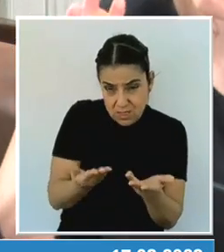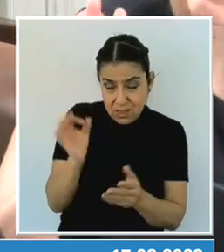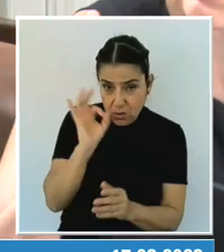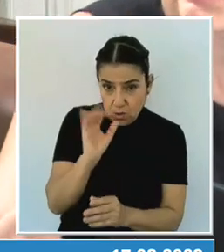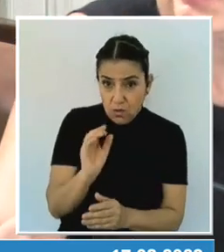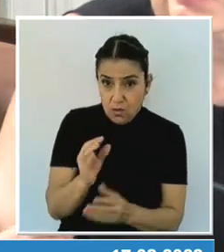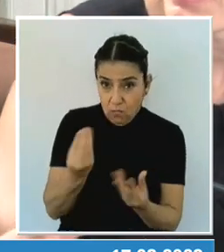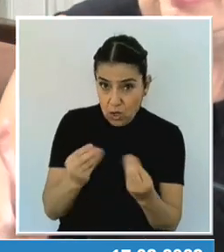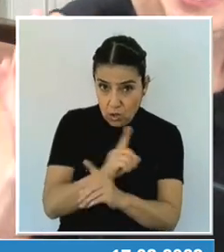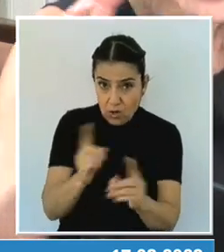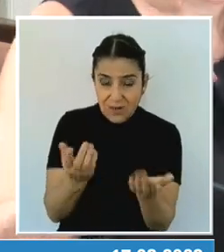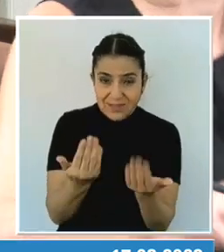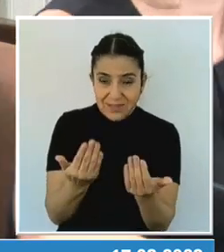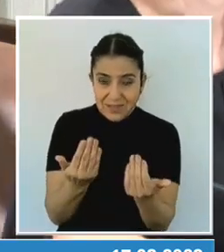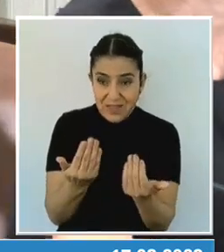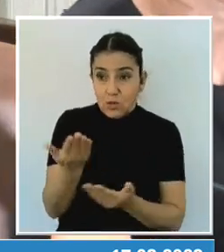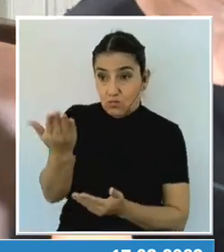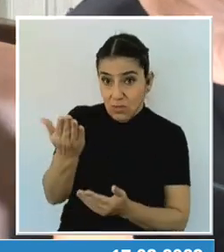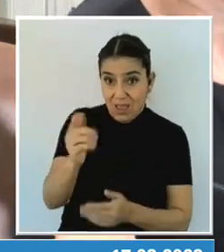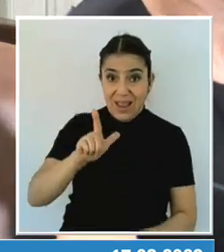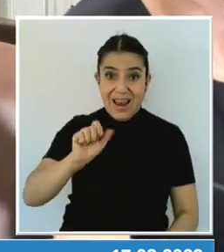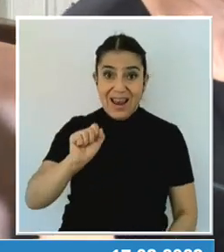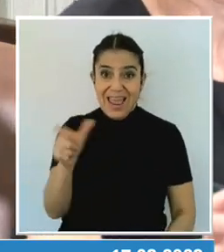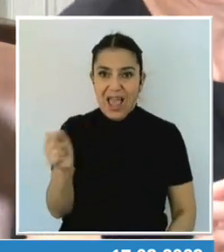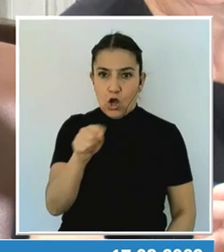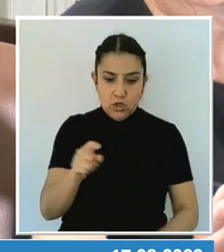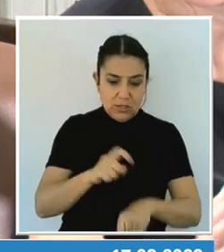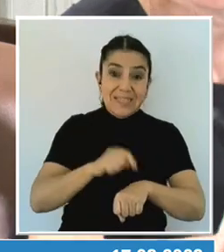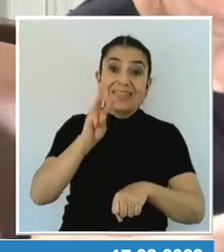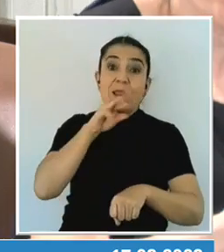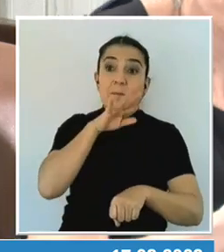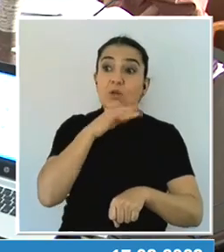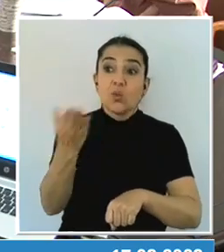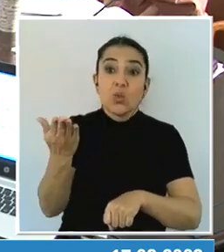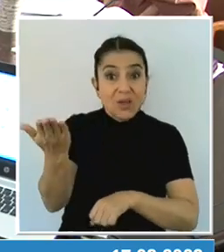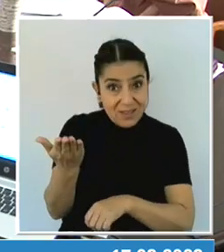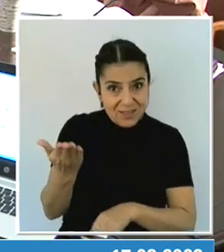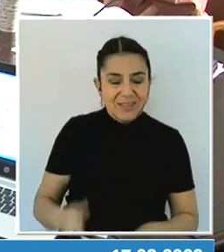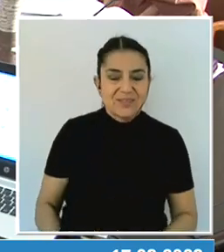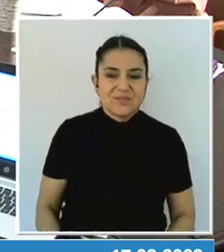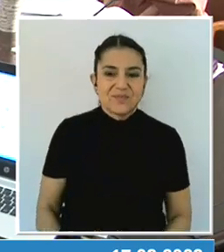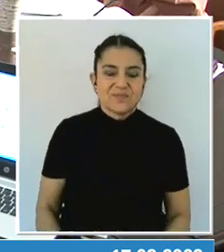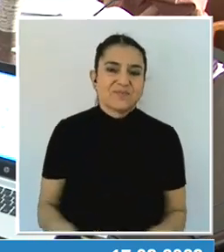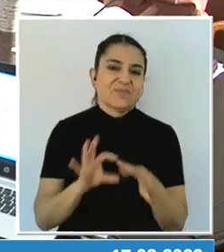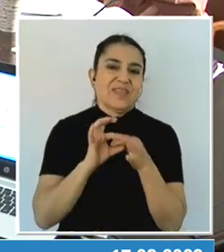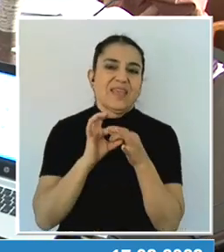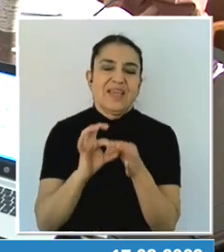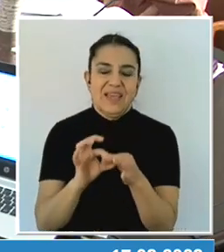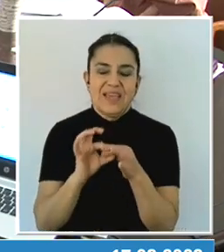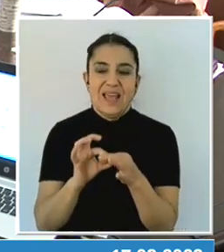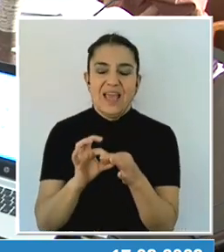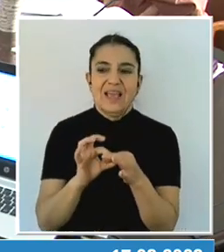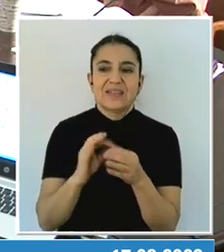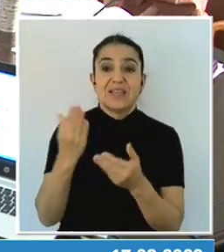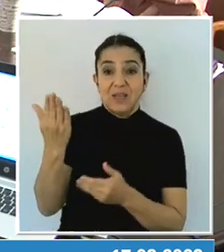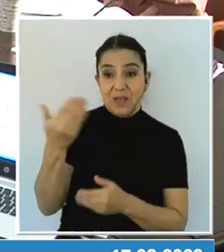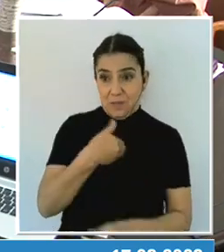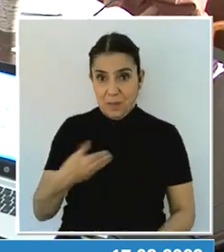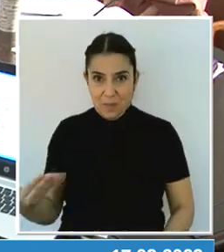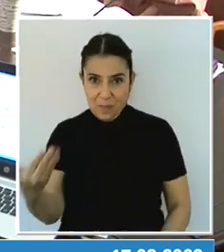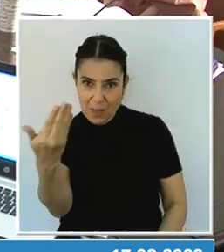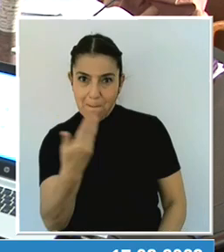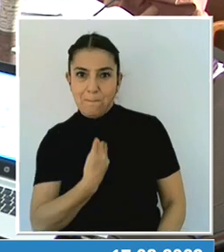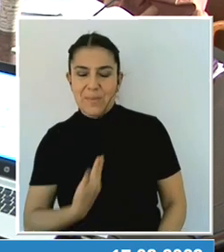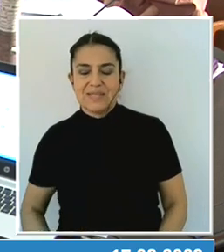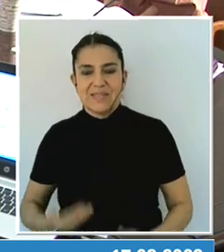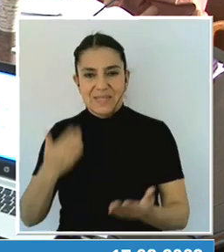necesario. Comisionada Lago, nos quedan 3 minutos. Entonces. Muchas gracias por su intermedio, presidente. Saludar a los